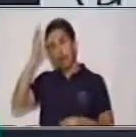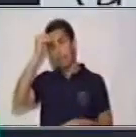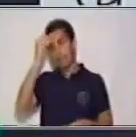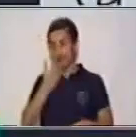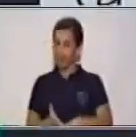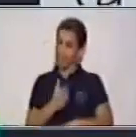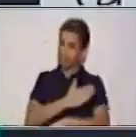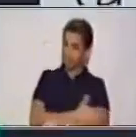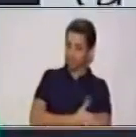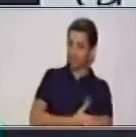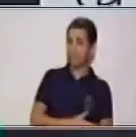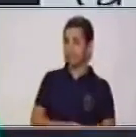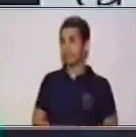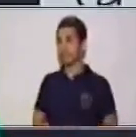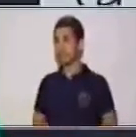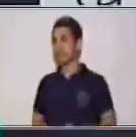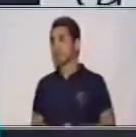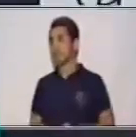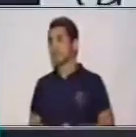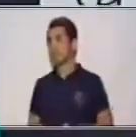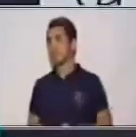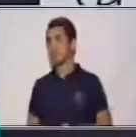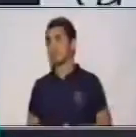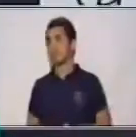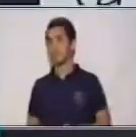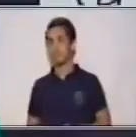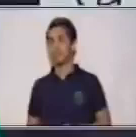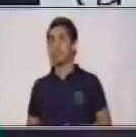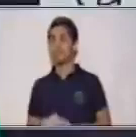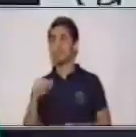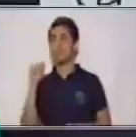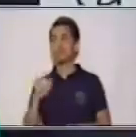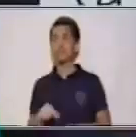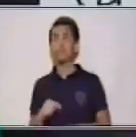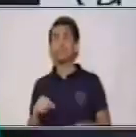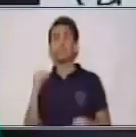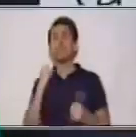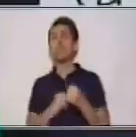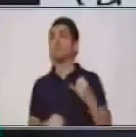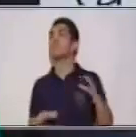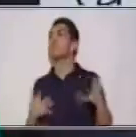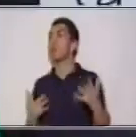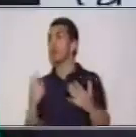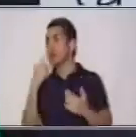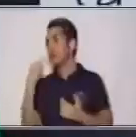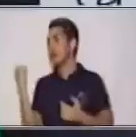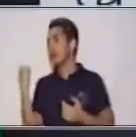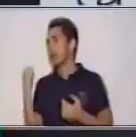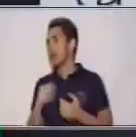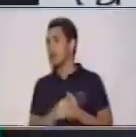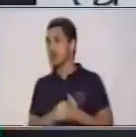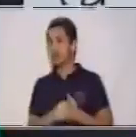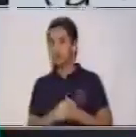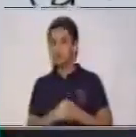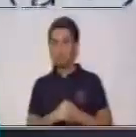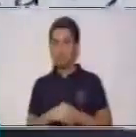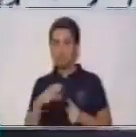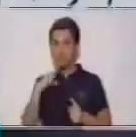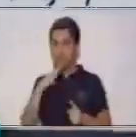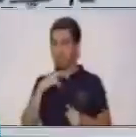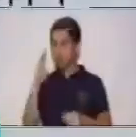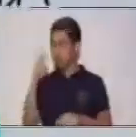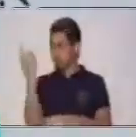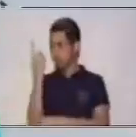Bien. Vamos a concluir la activación de conocimientos previos recordando dos teoremas